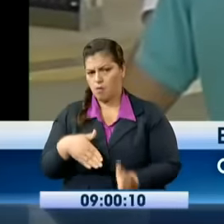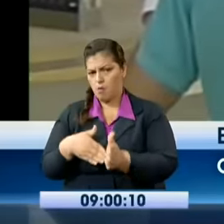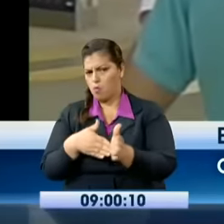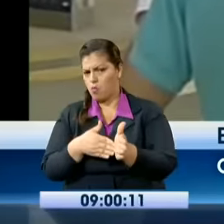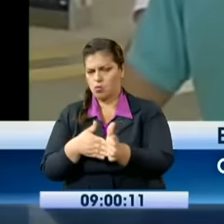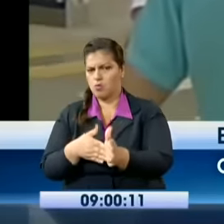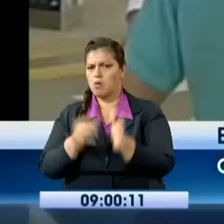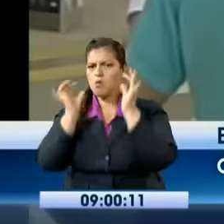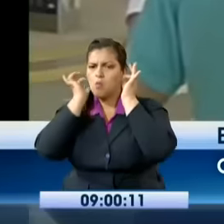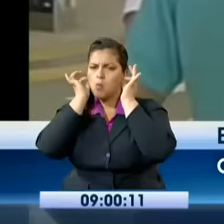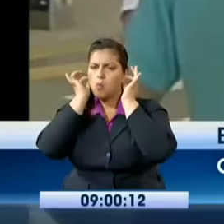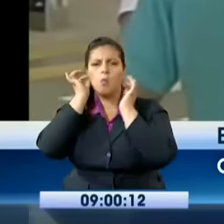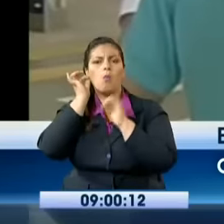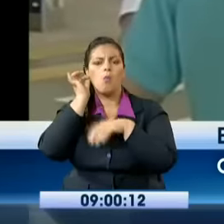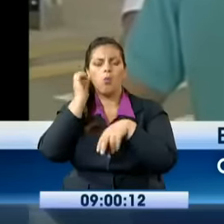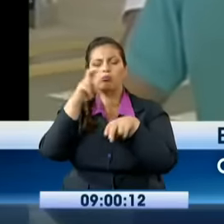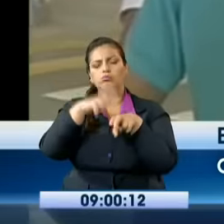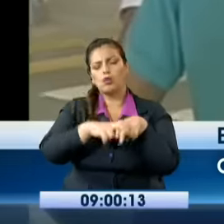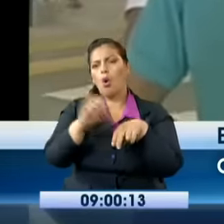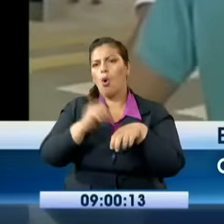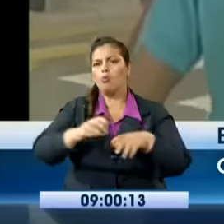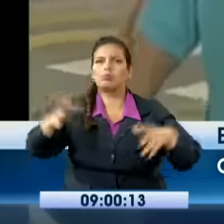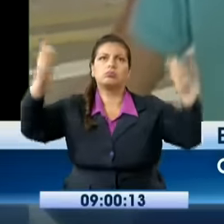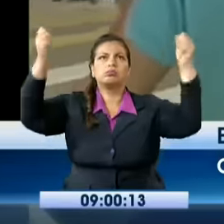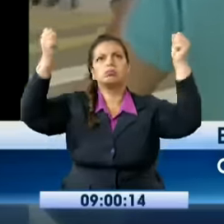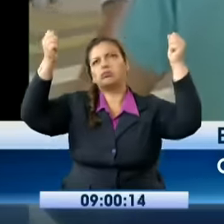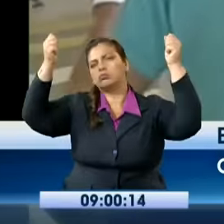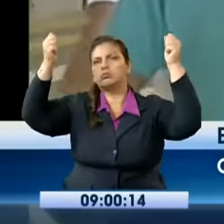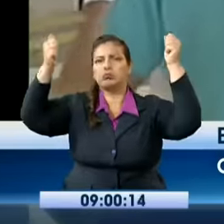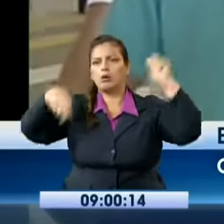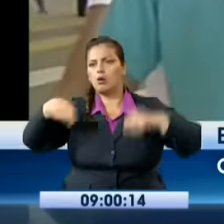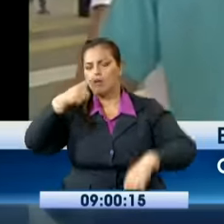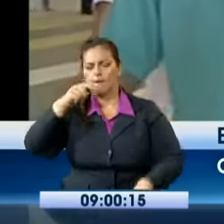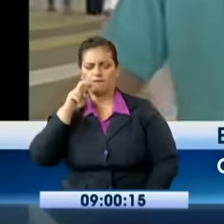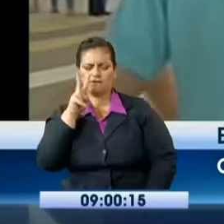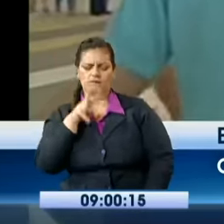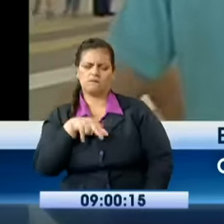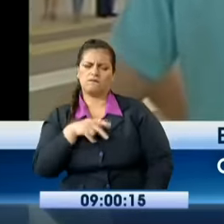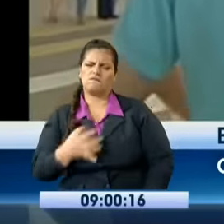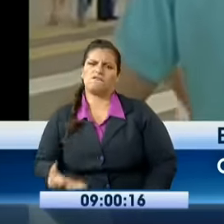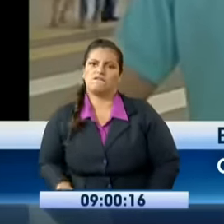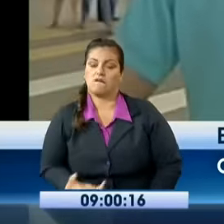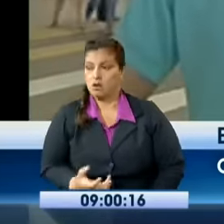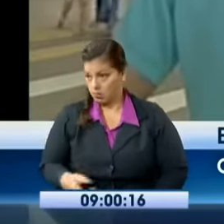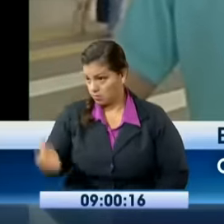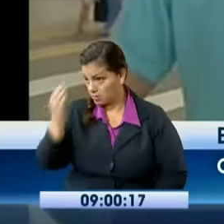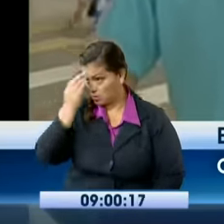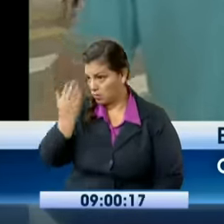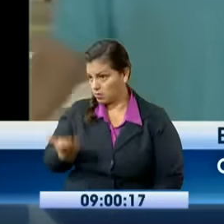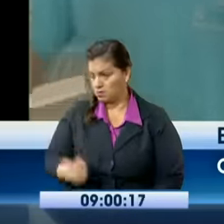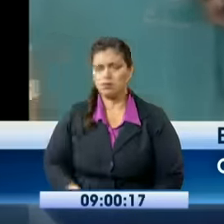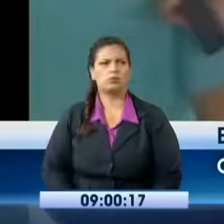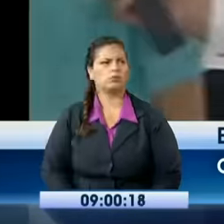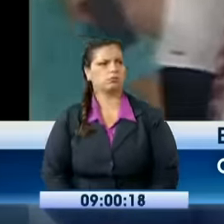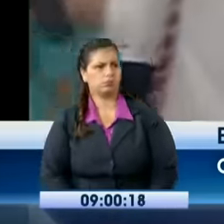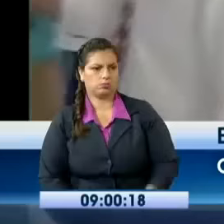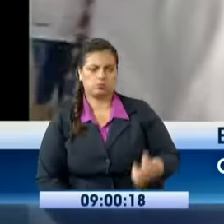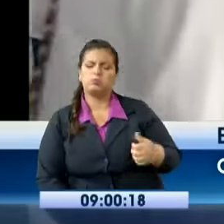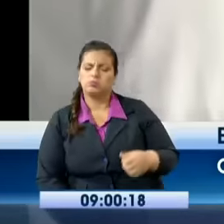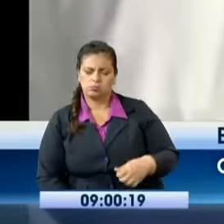hacia las damas. Sí, más especialmente he escuchado notas del sur que aparecen este tipo de actos. Pero en realidad está muy bien que se respete a la mujer, como